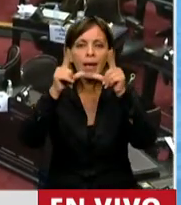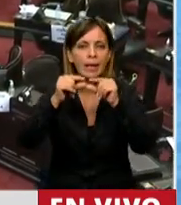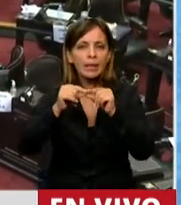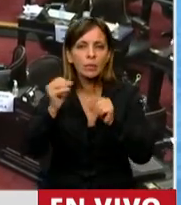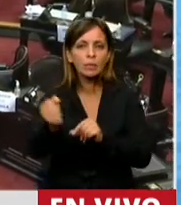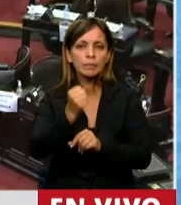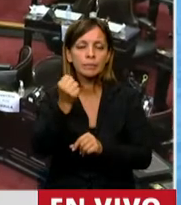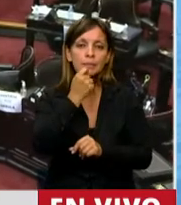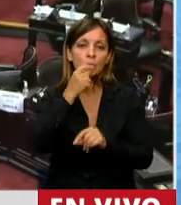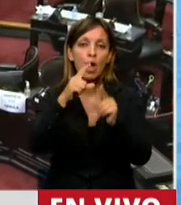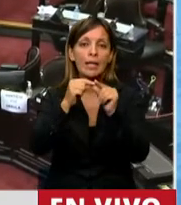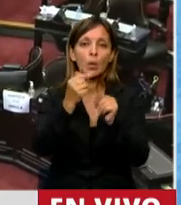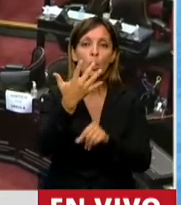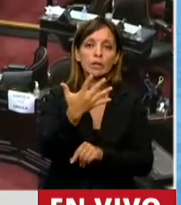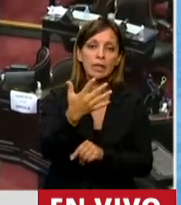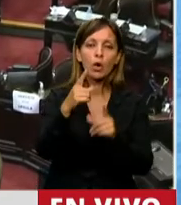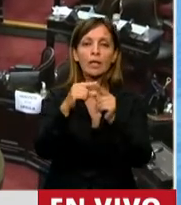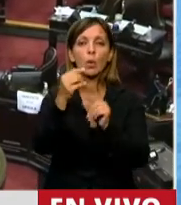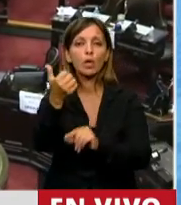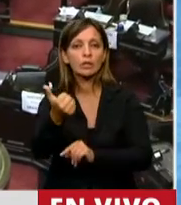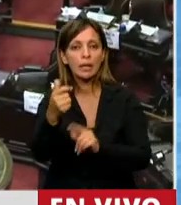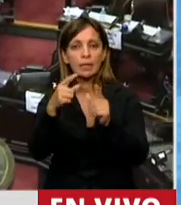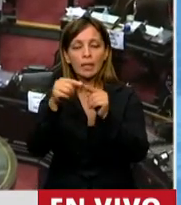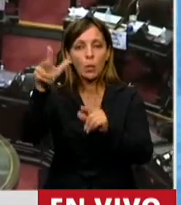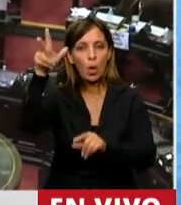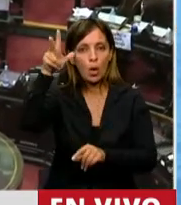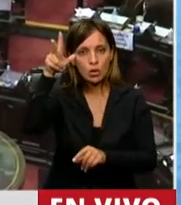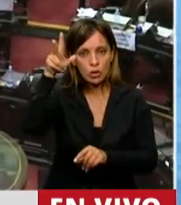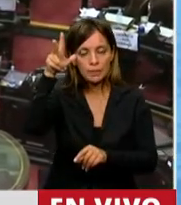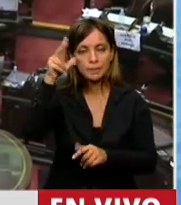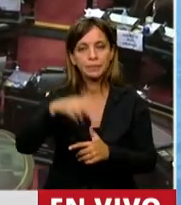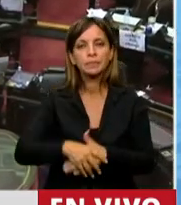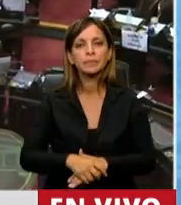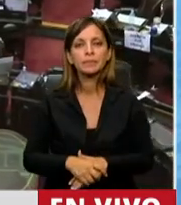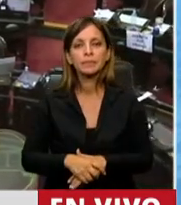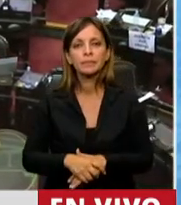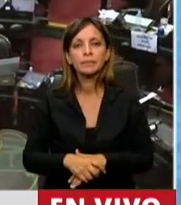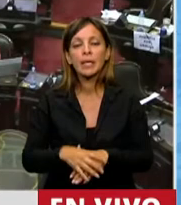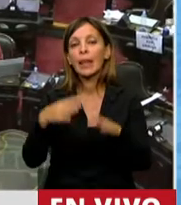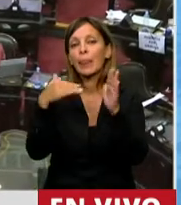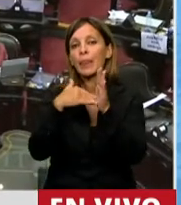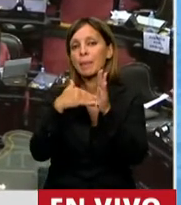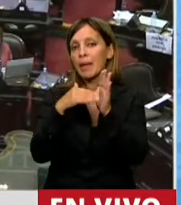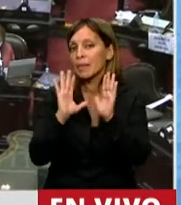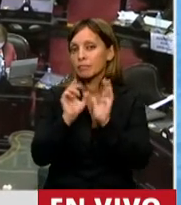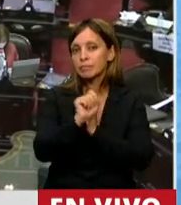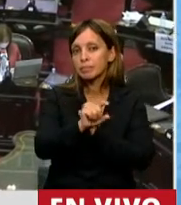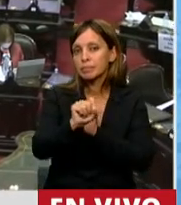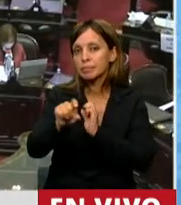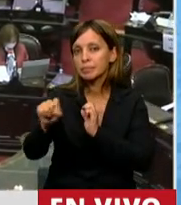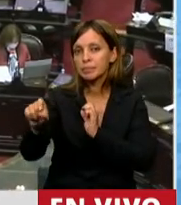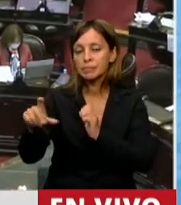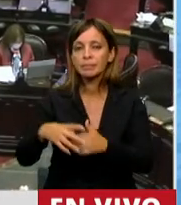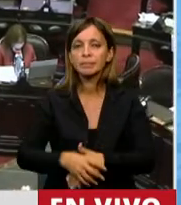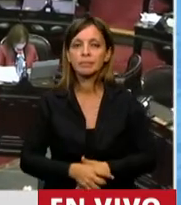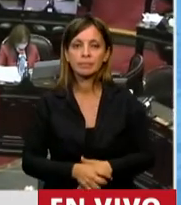claves, tales como el 5, el 6 y el 8, que según correspondiera y conforme a cada caso en